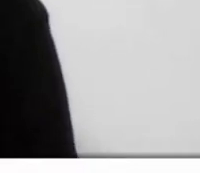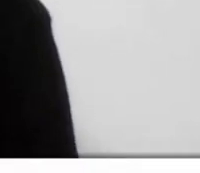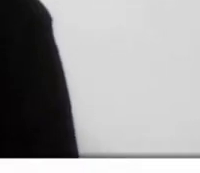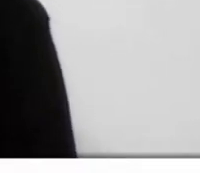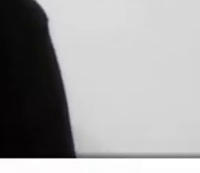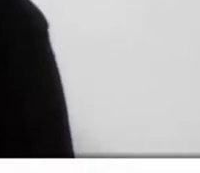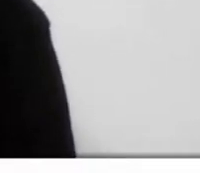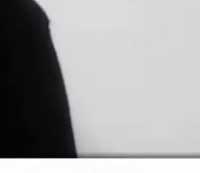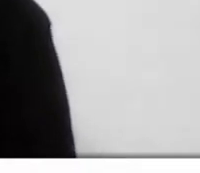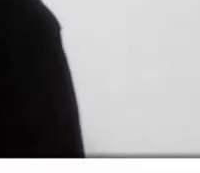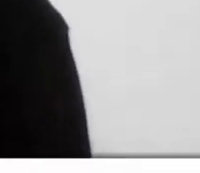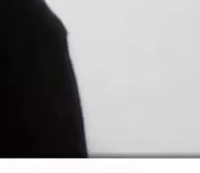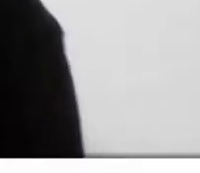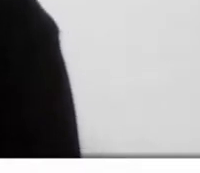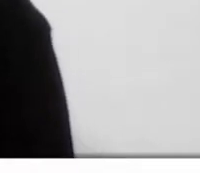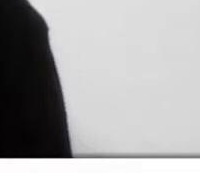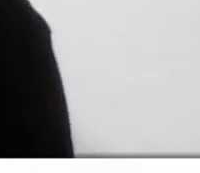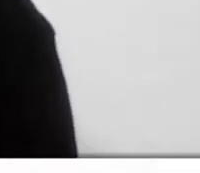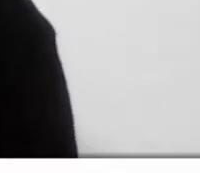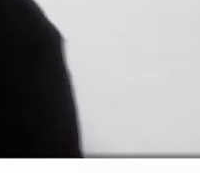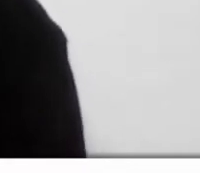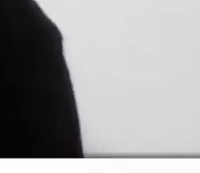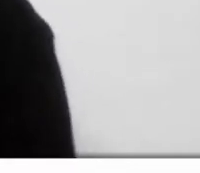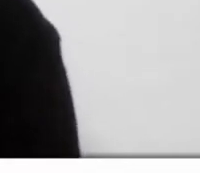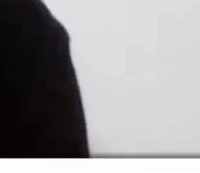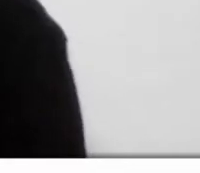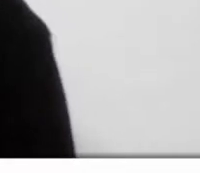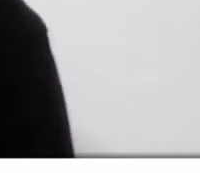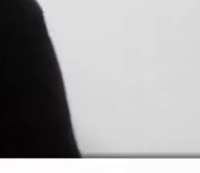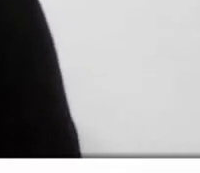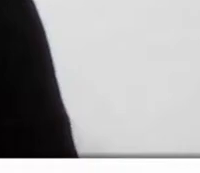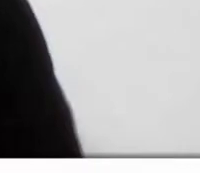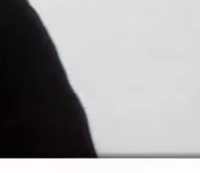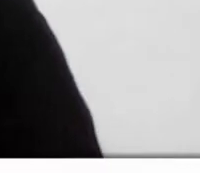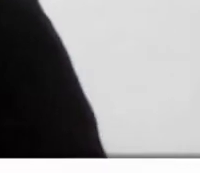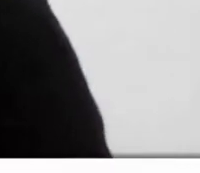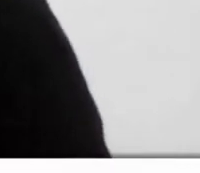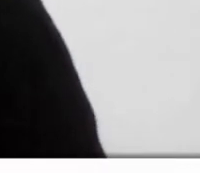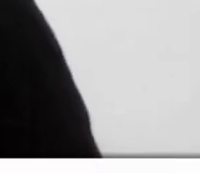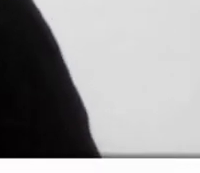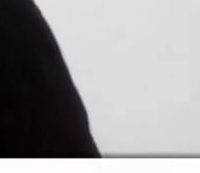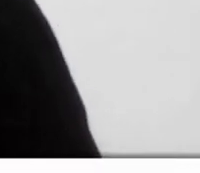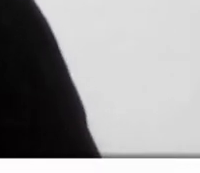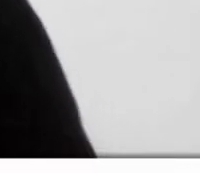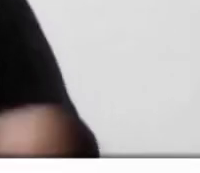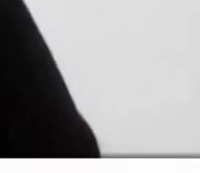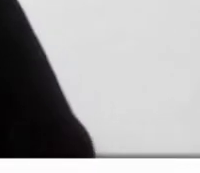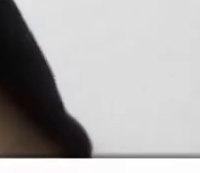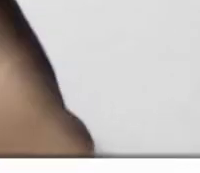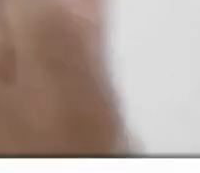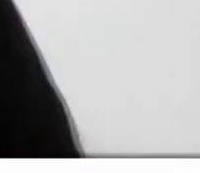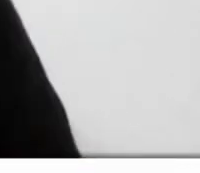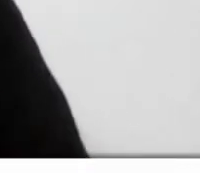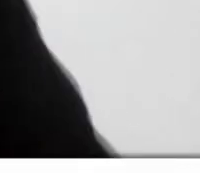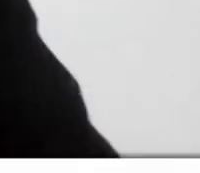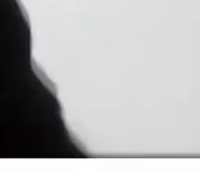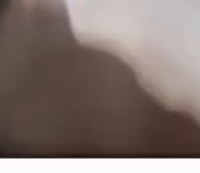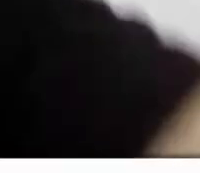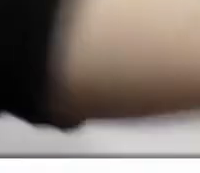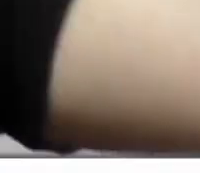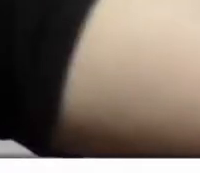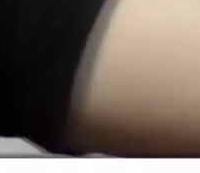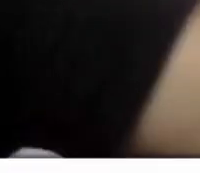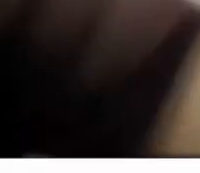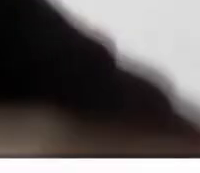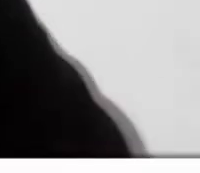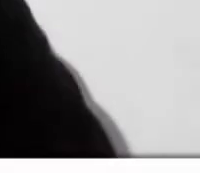mutación que va teniendo y rotación que va teniendo el delito, se estaban produciendo la mayor cantidad de delitos rurales. La comuna, junto con los productores,